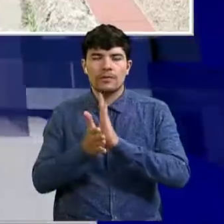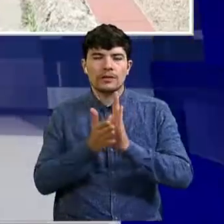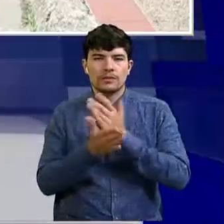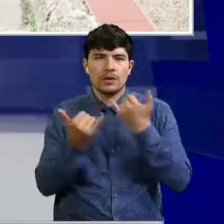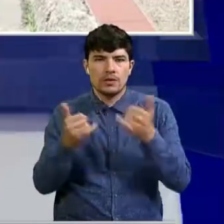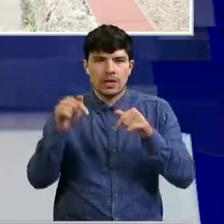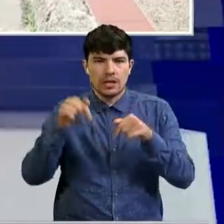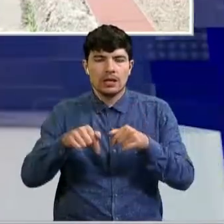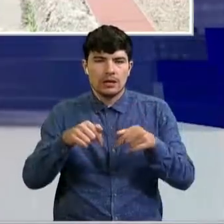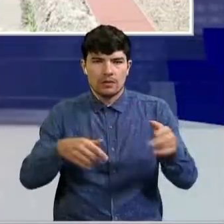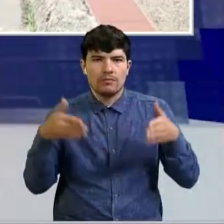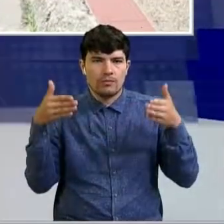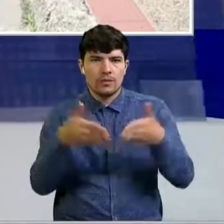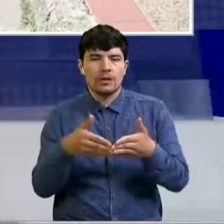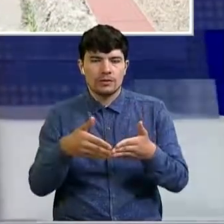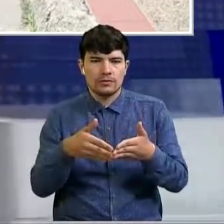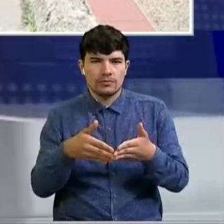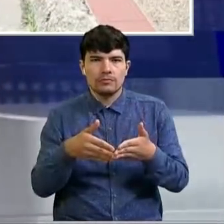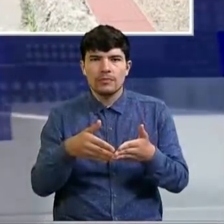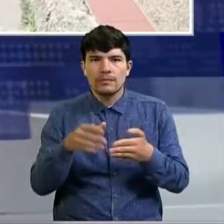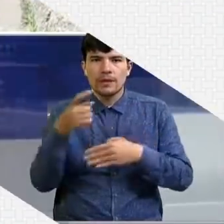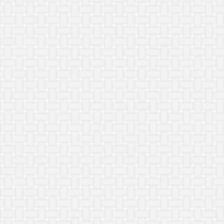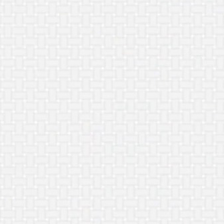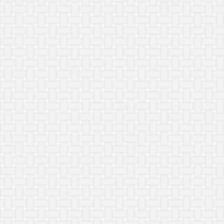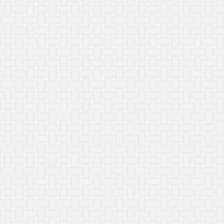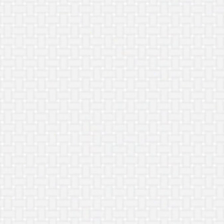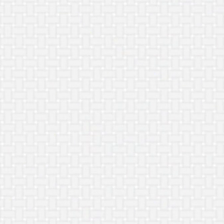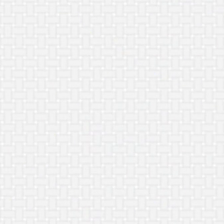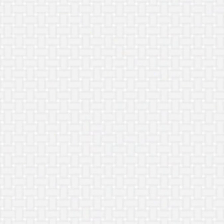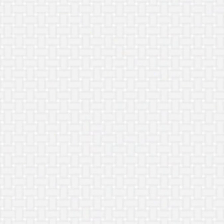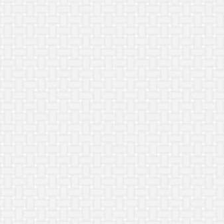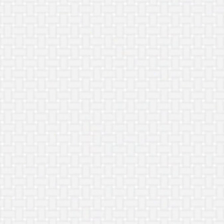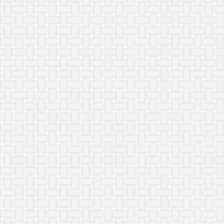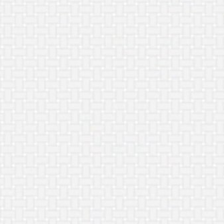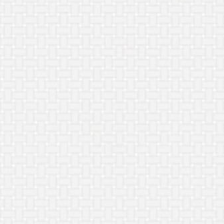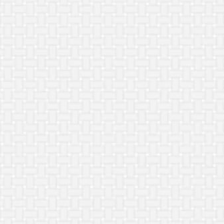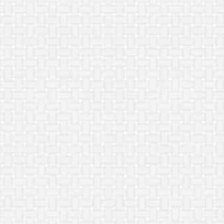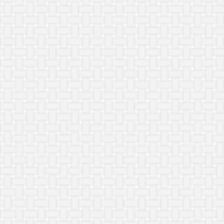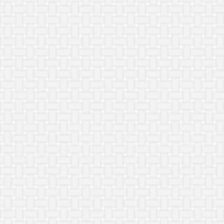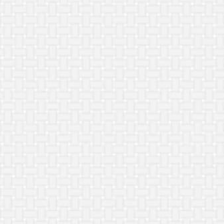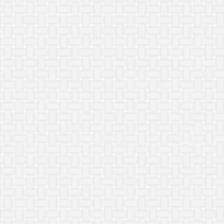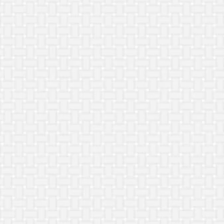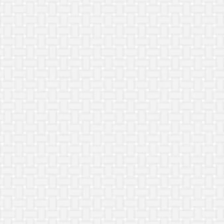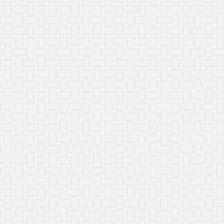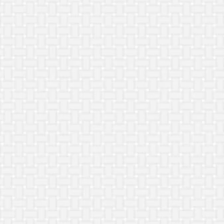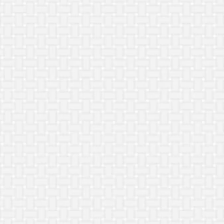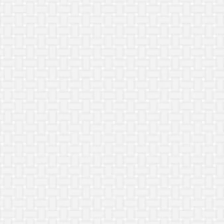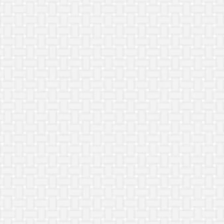hora desde el puerto petrolero, ustedes tienen más Oriente Noticias. Muy buenas tardes.